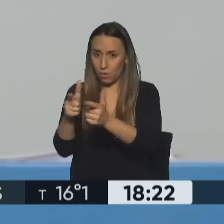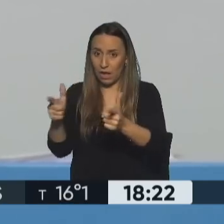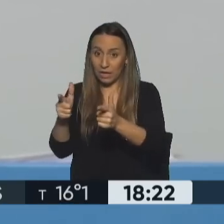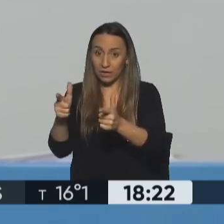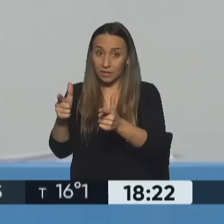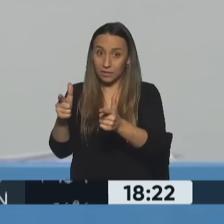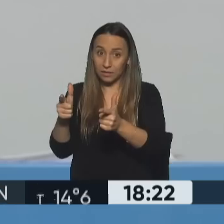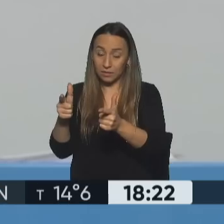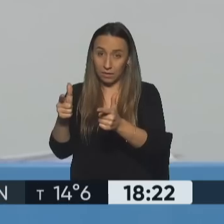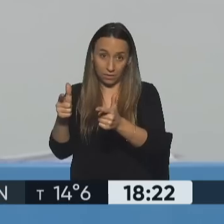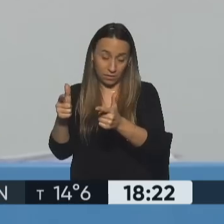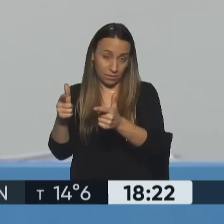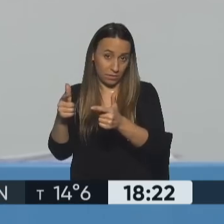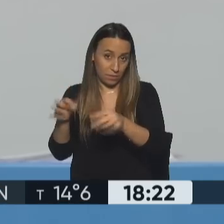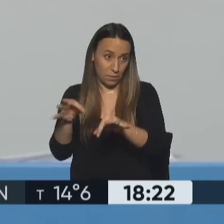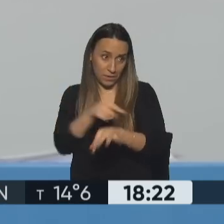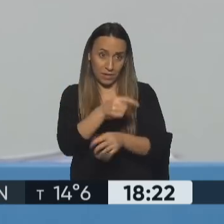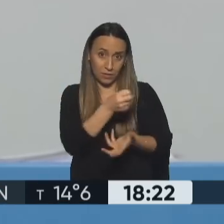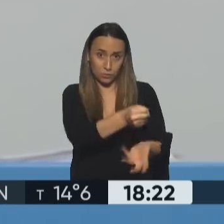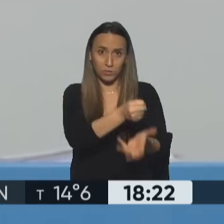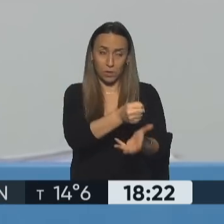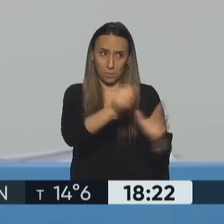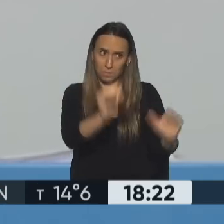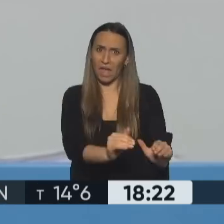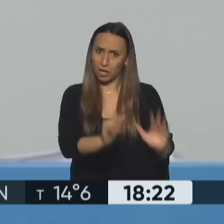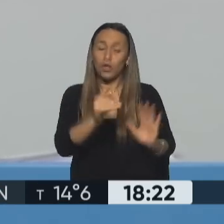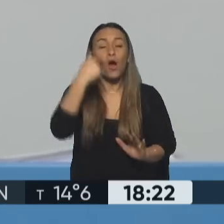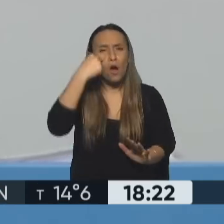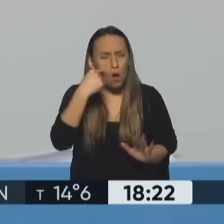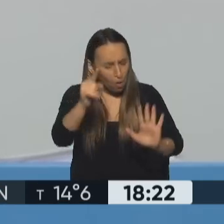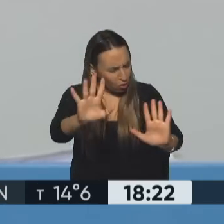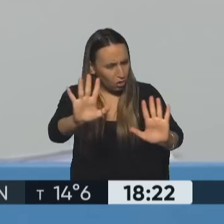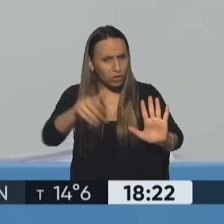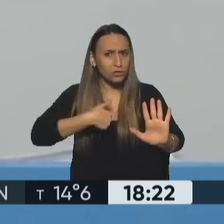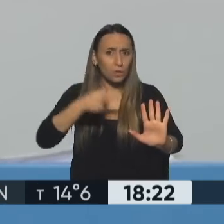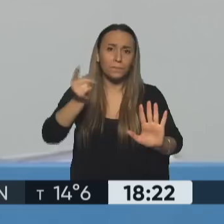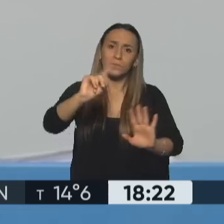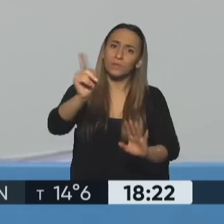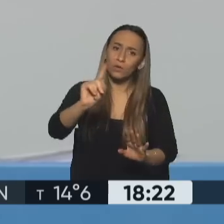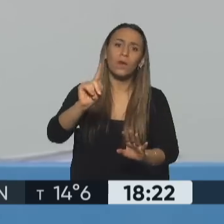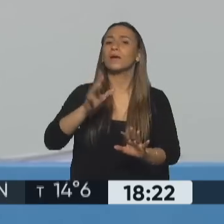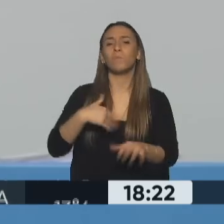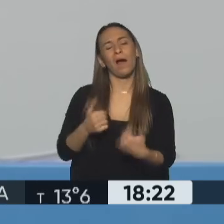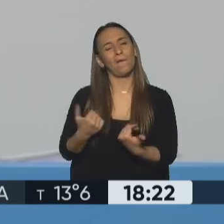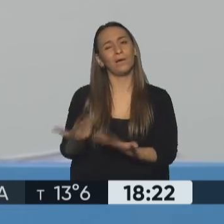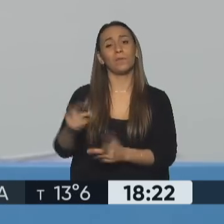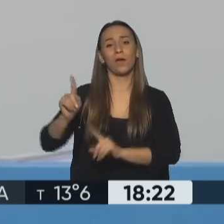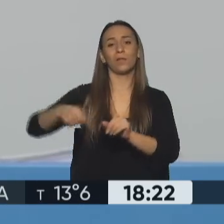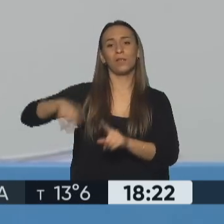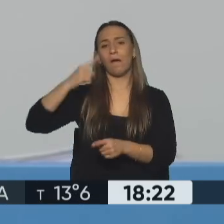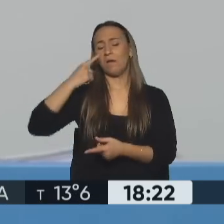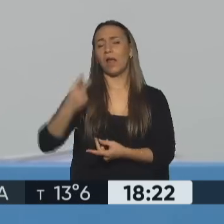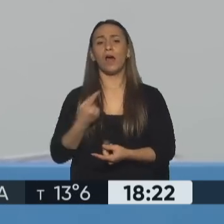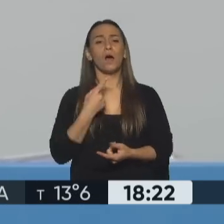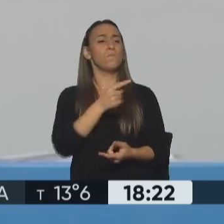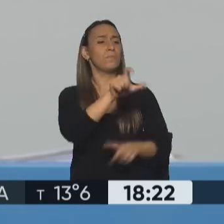deberíamos tener menos planes sociales. Y ojo que no estoy poniéndome en el lugar de los que andan contando cuánta plata le dan